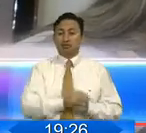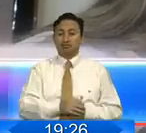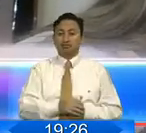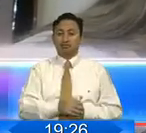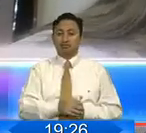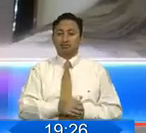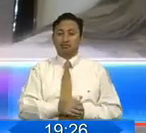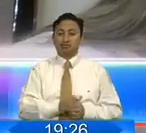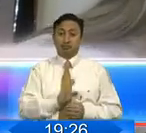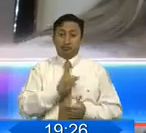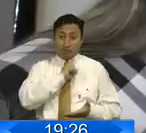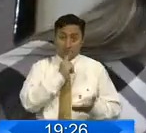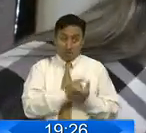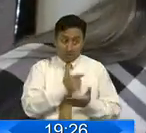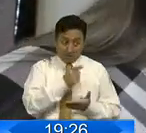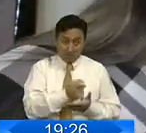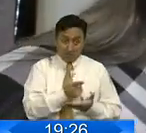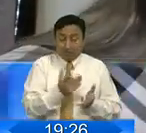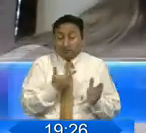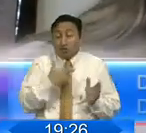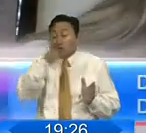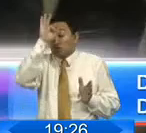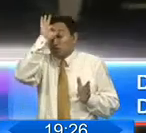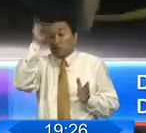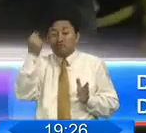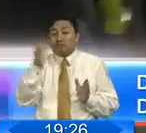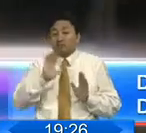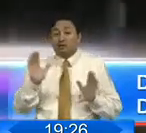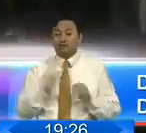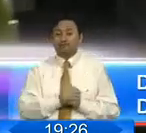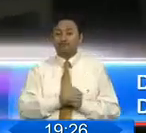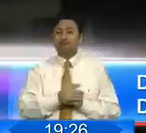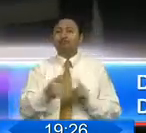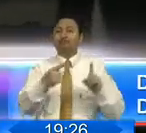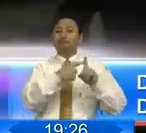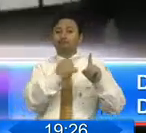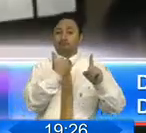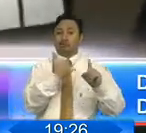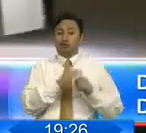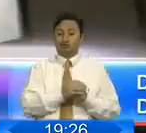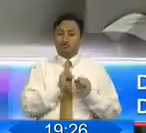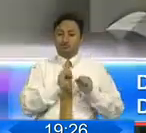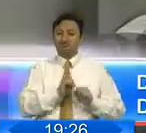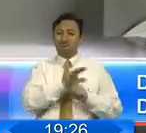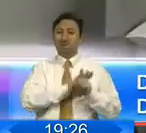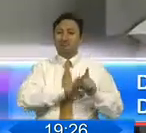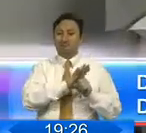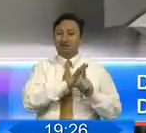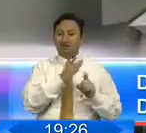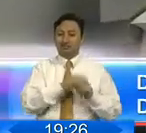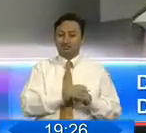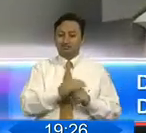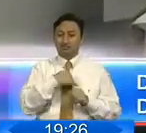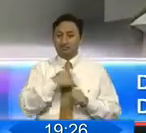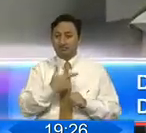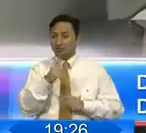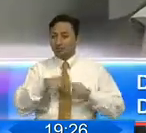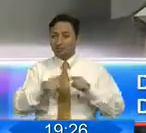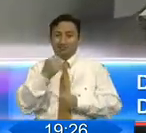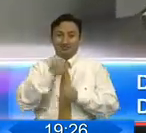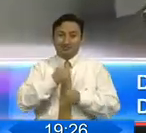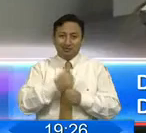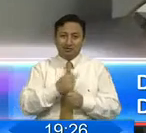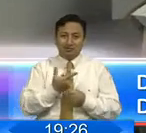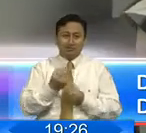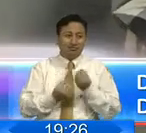La verdad no puedo dar fe qué sucedía con el dinero después de eso. La denunciante se siente víctima de acoso laboral. Me cuestionaron todas las herramientas de trabajo